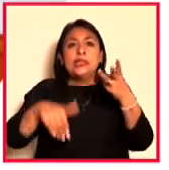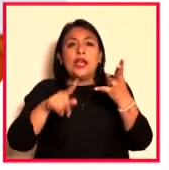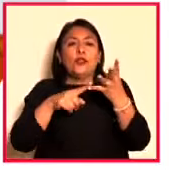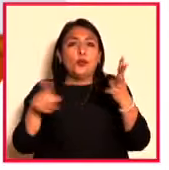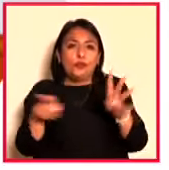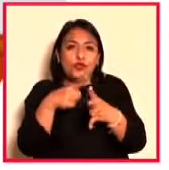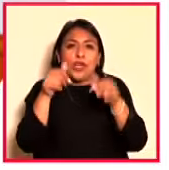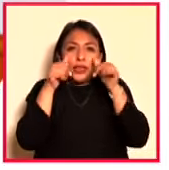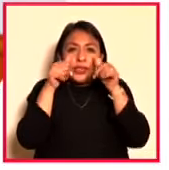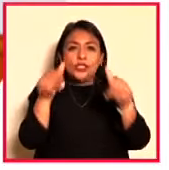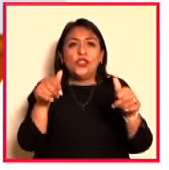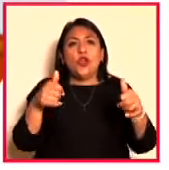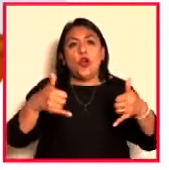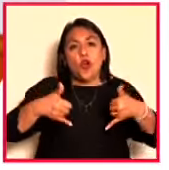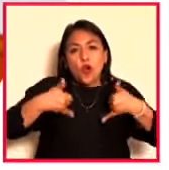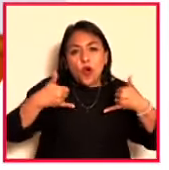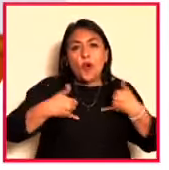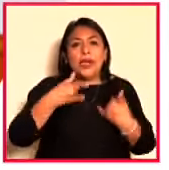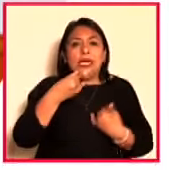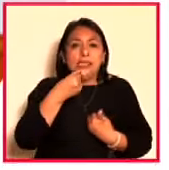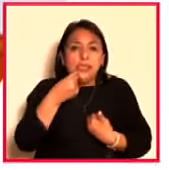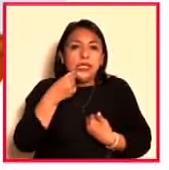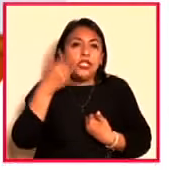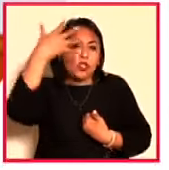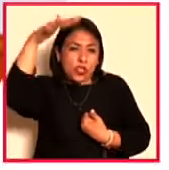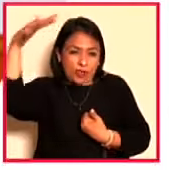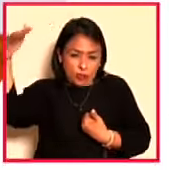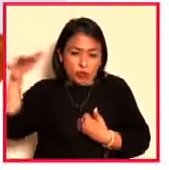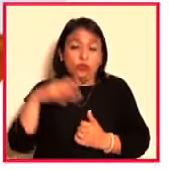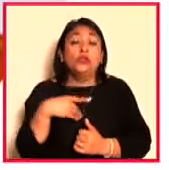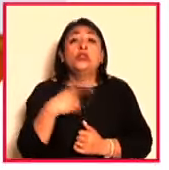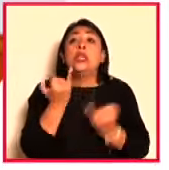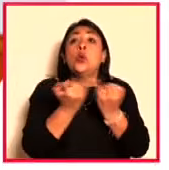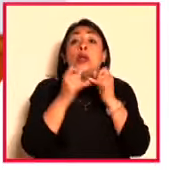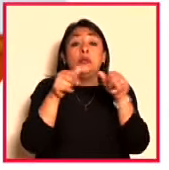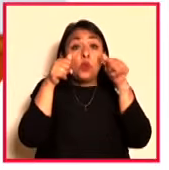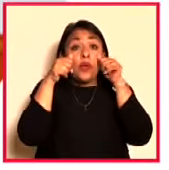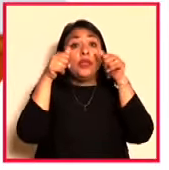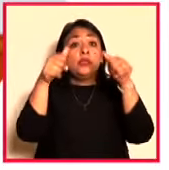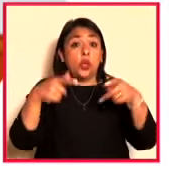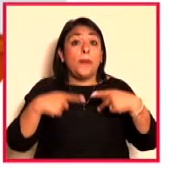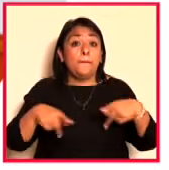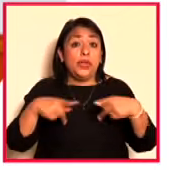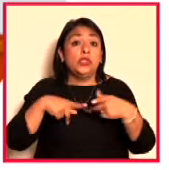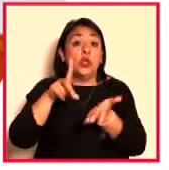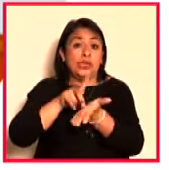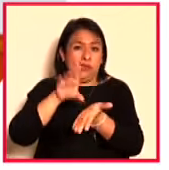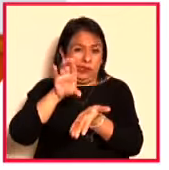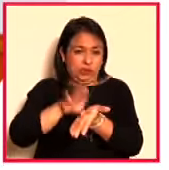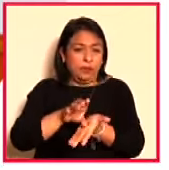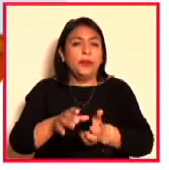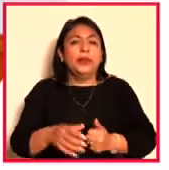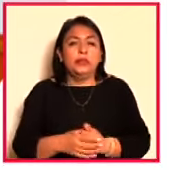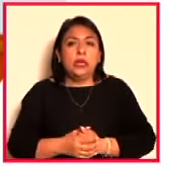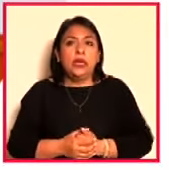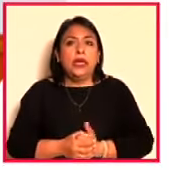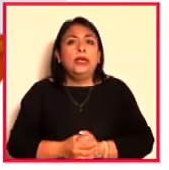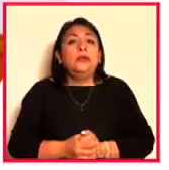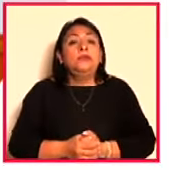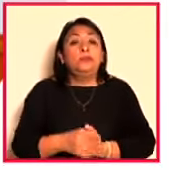infantil, juvenil y mayor de edad. De igual modo, atiende a personas con necesidades específicas.